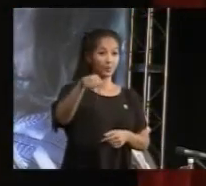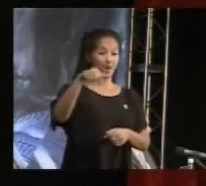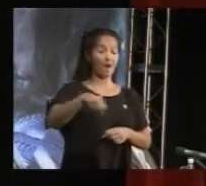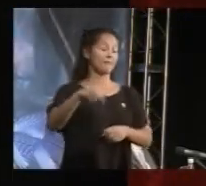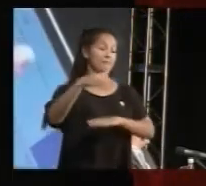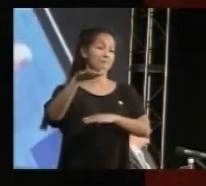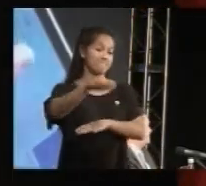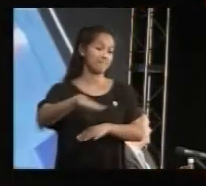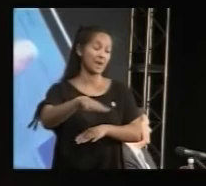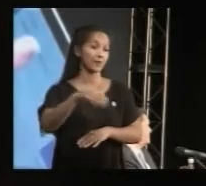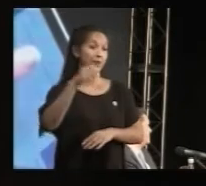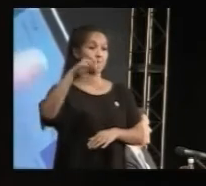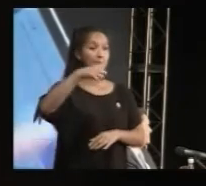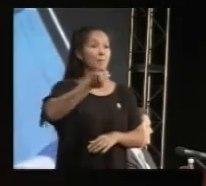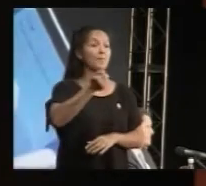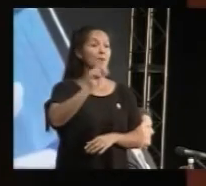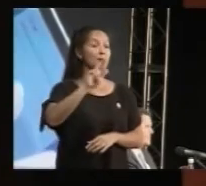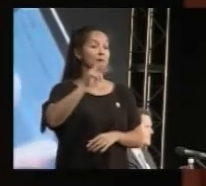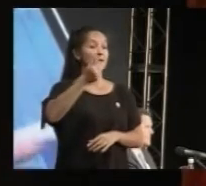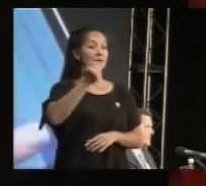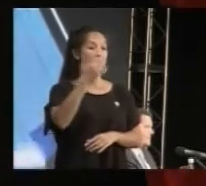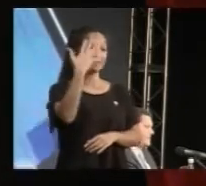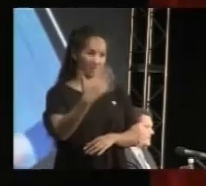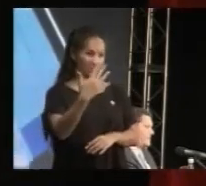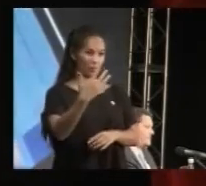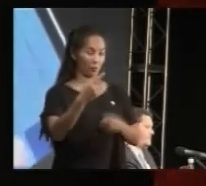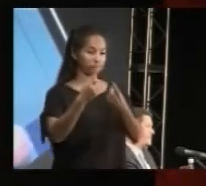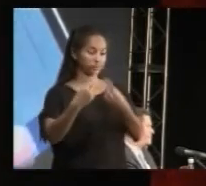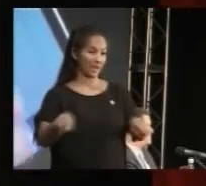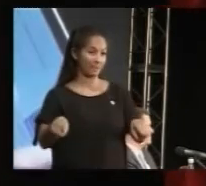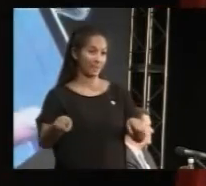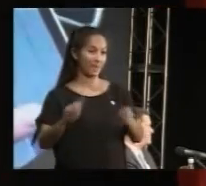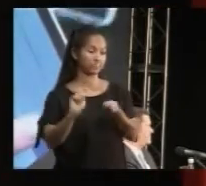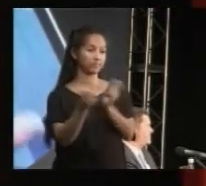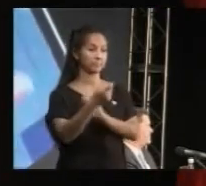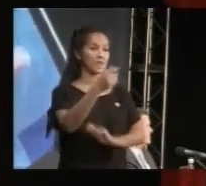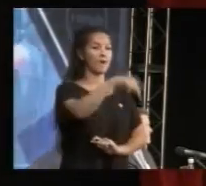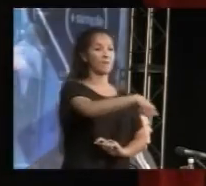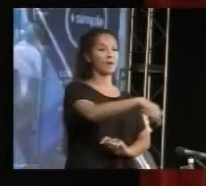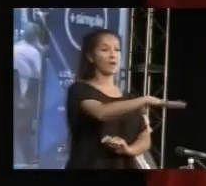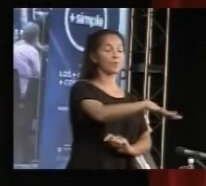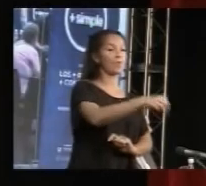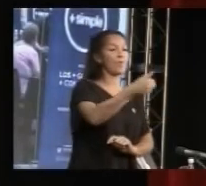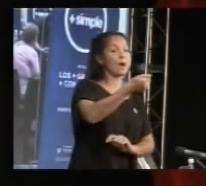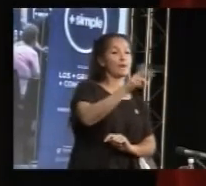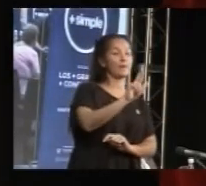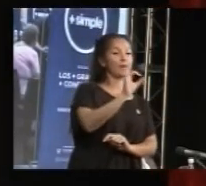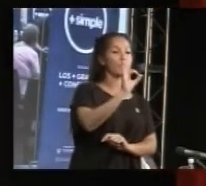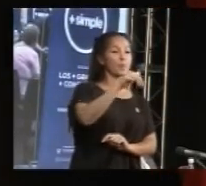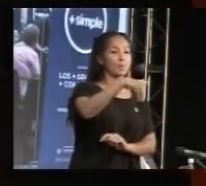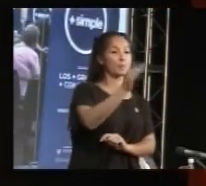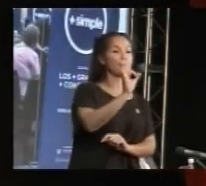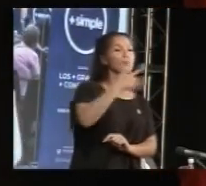Quinto, y empezará a funcionar en barrio Los Aromos, en un predio